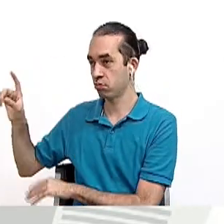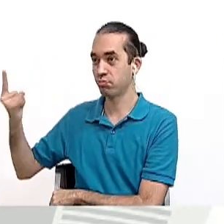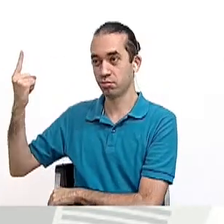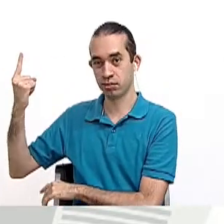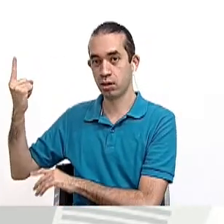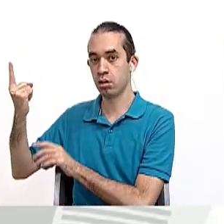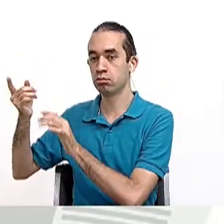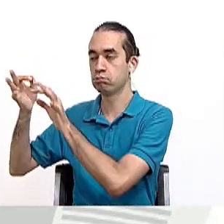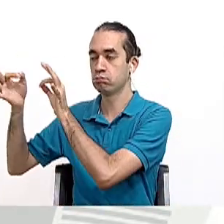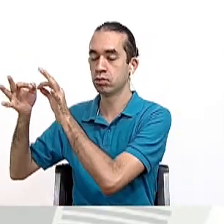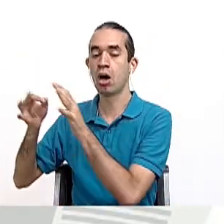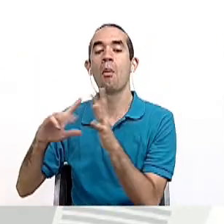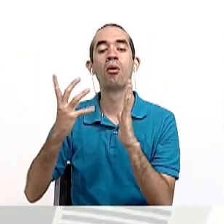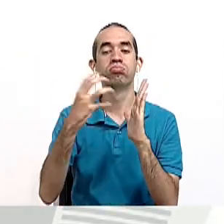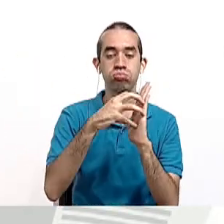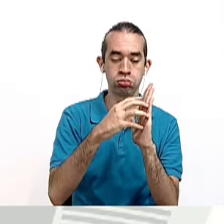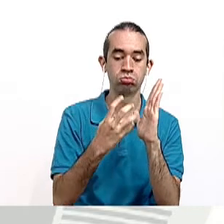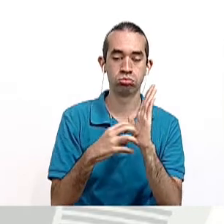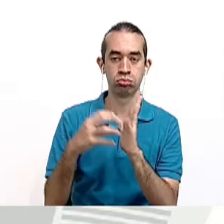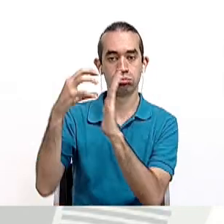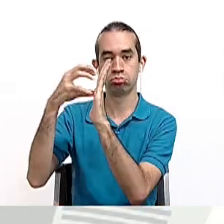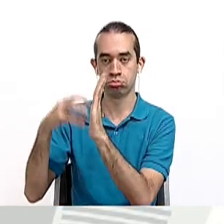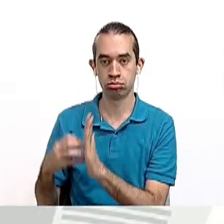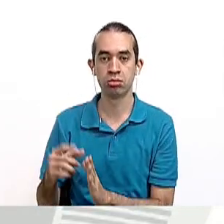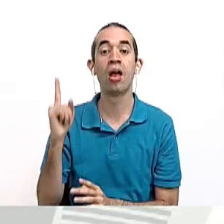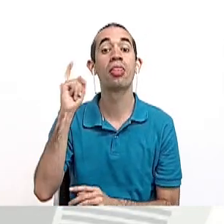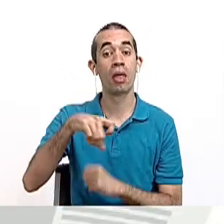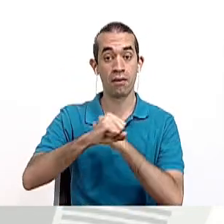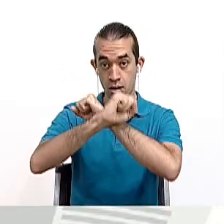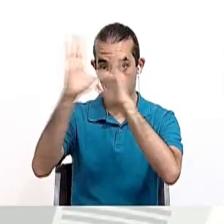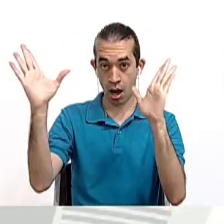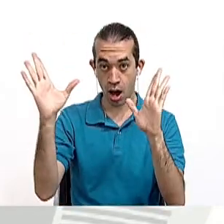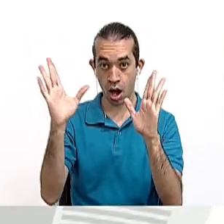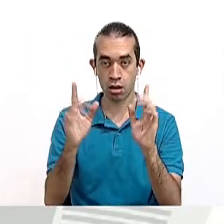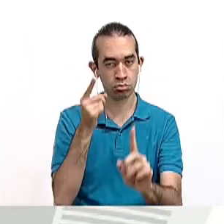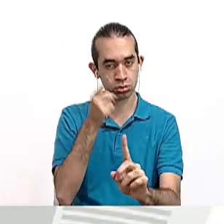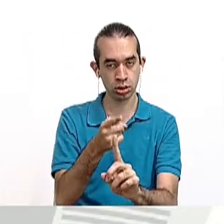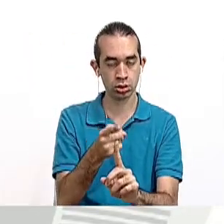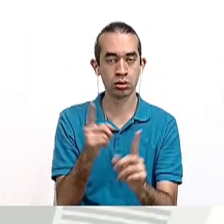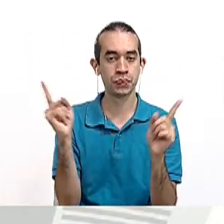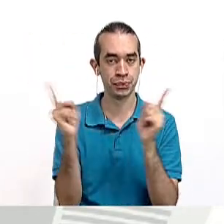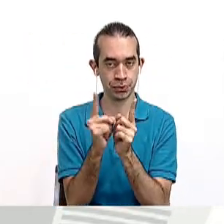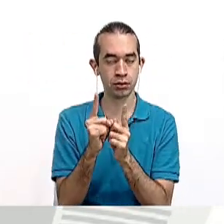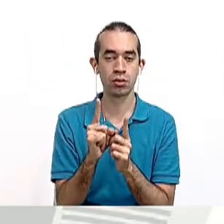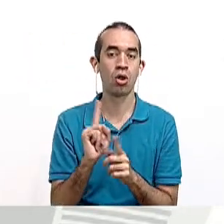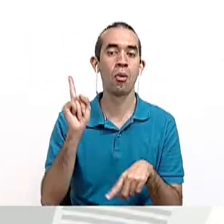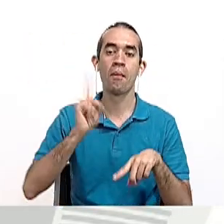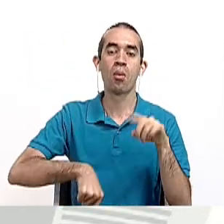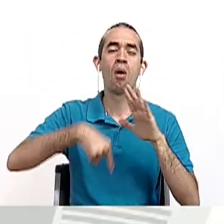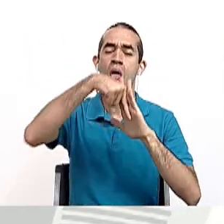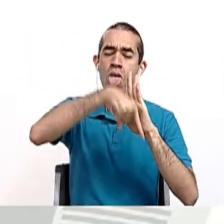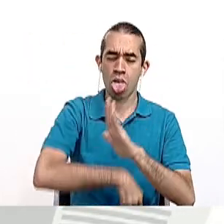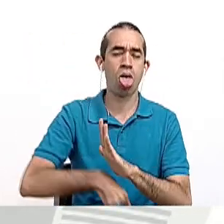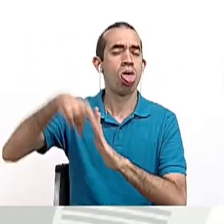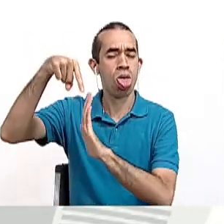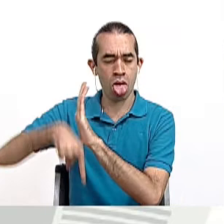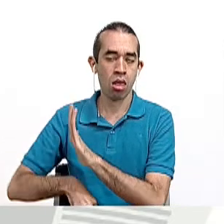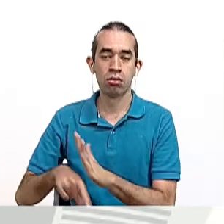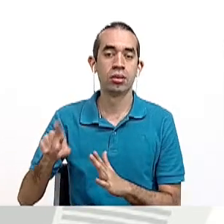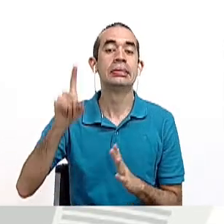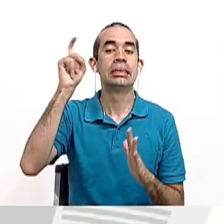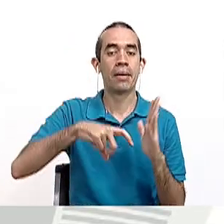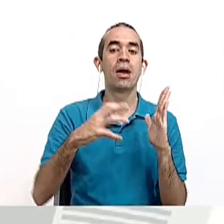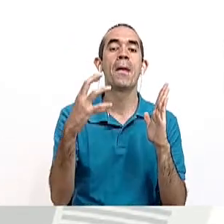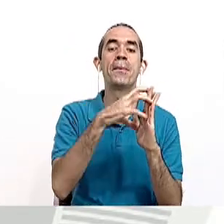Recuerden, debe ser claro, preciso. No se puede ahondar demasiado. Así que, párrafos cortos con